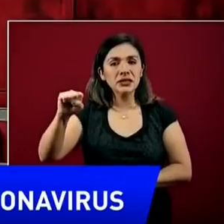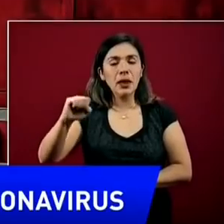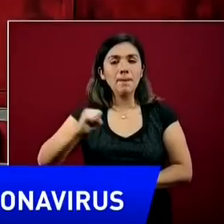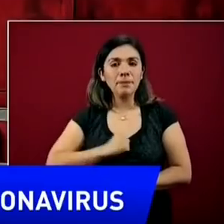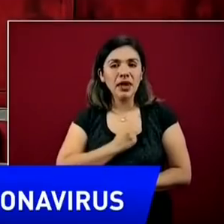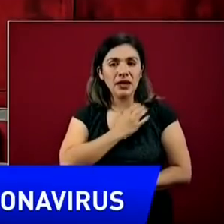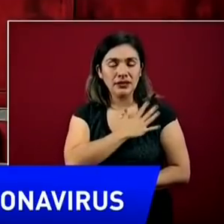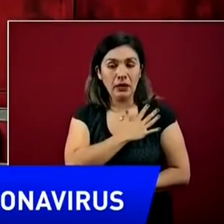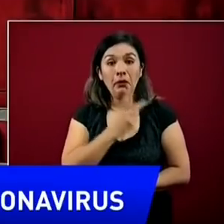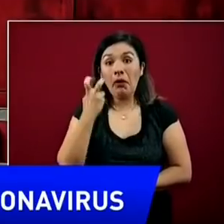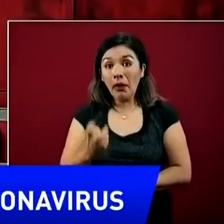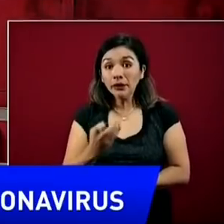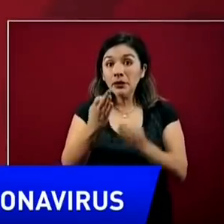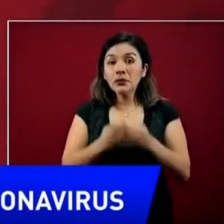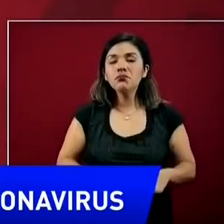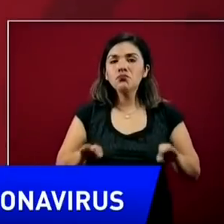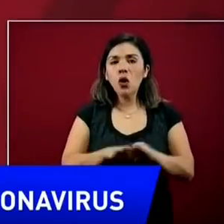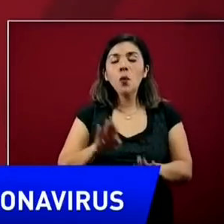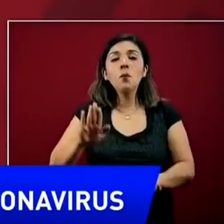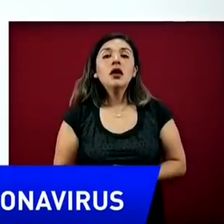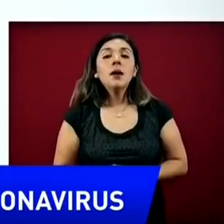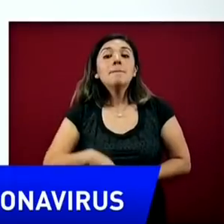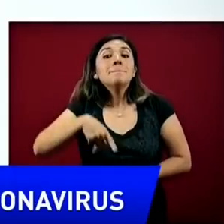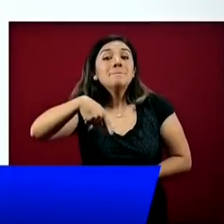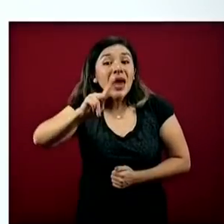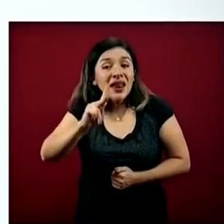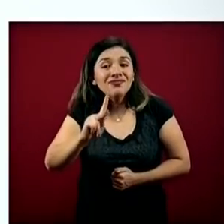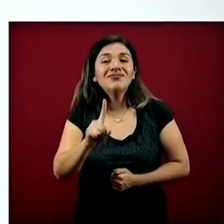de 196,800 casos acumulados.